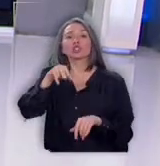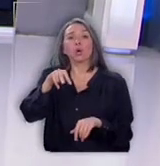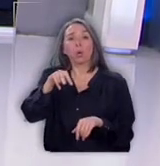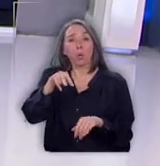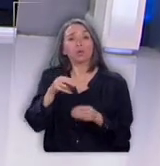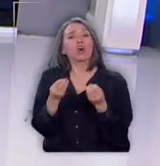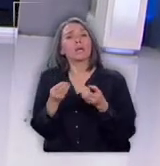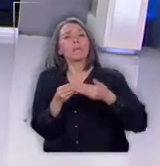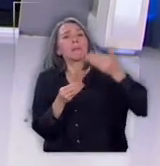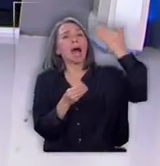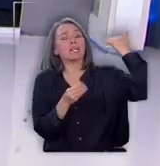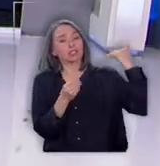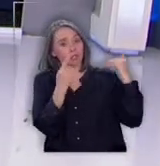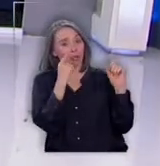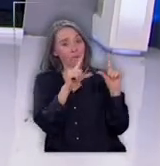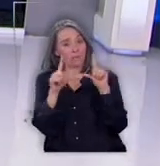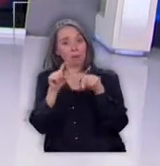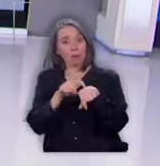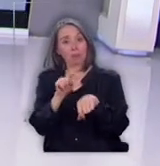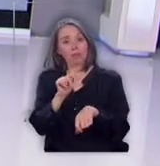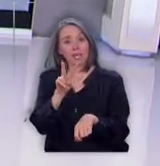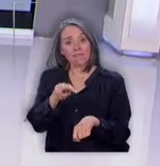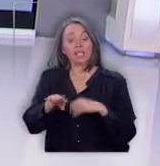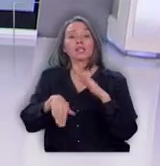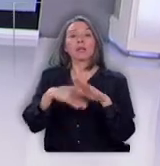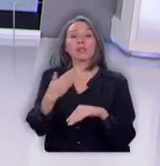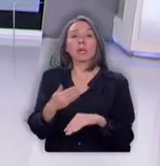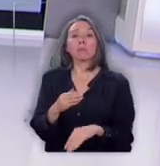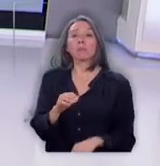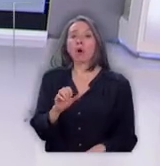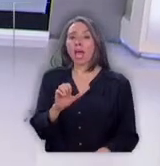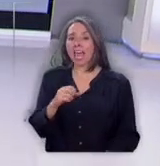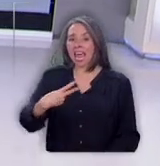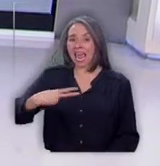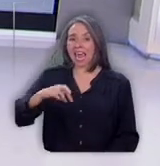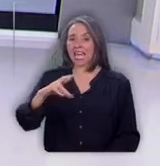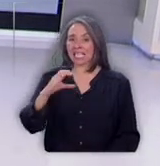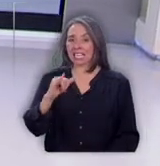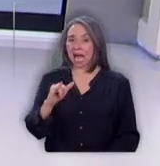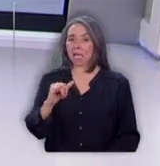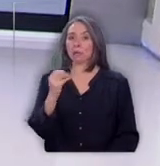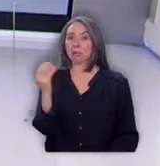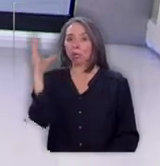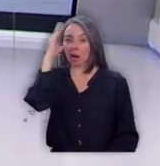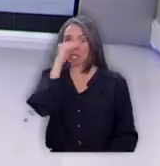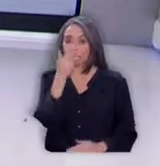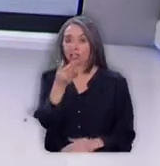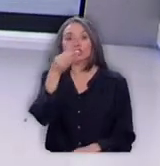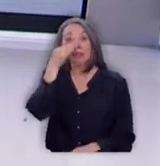como hoy lo vemos a continuación en momentos tn y luego un nuevo capítulo de no se lo pierda que tenga buenas noches